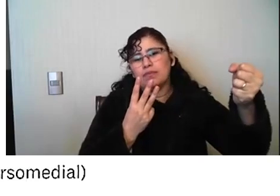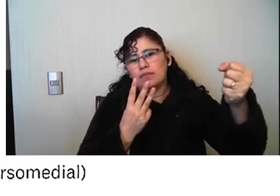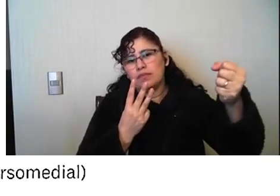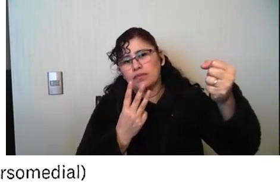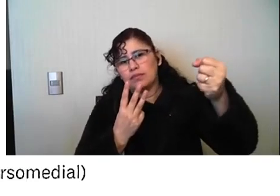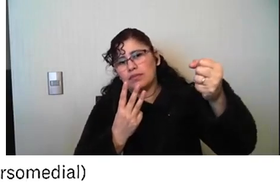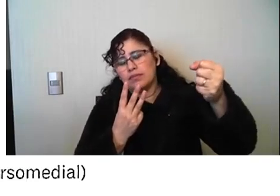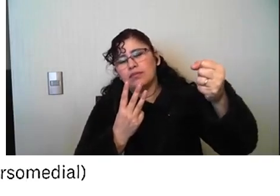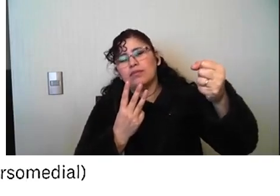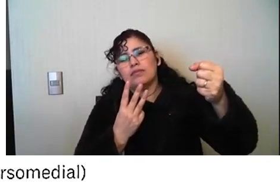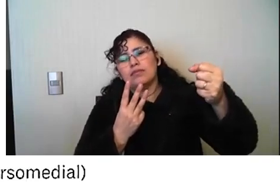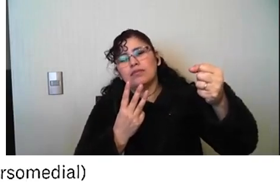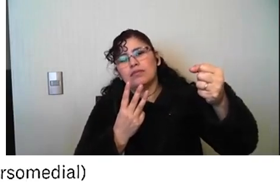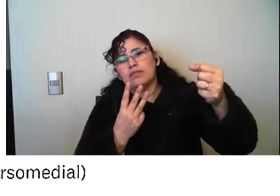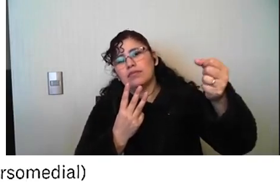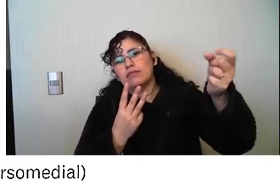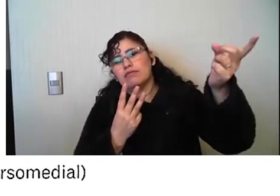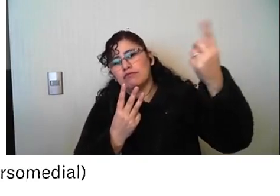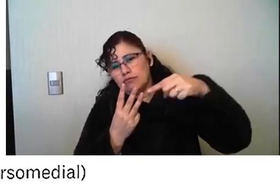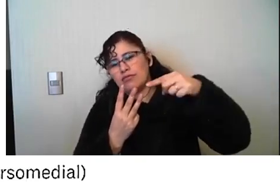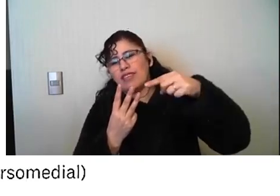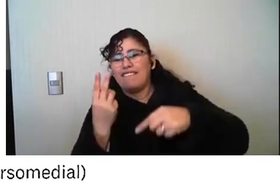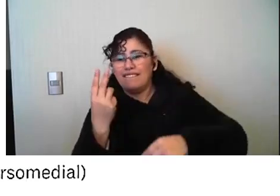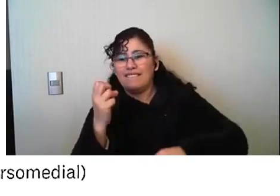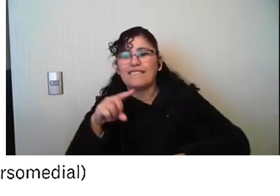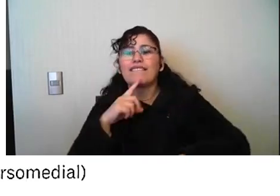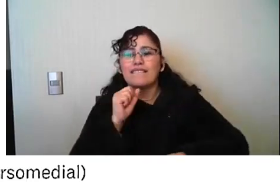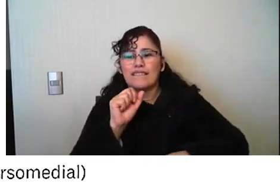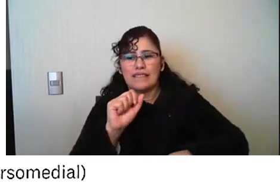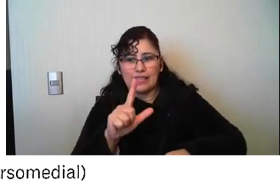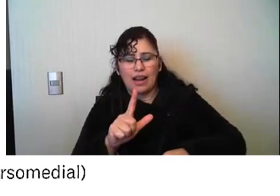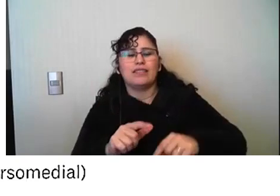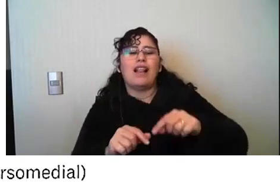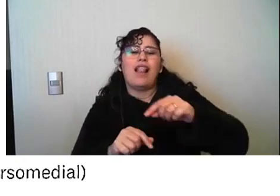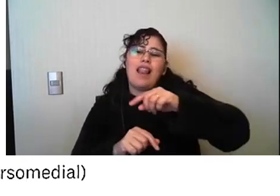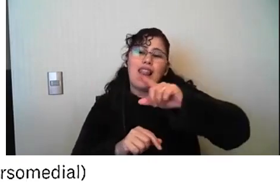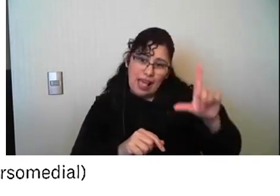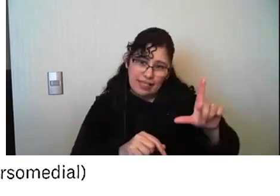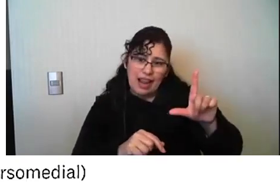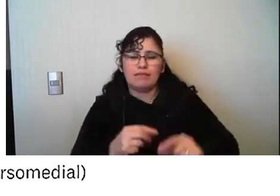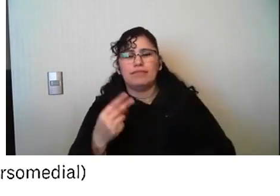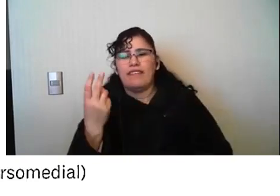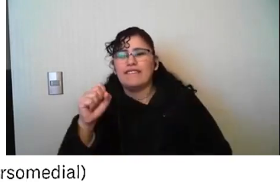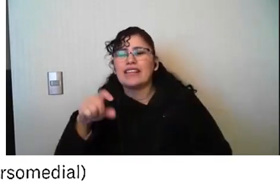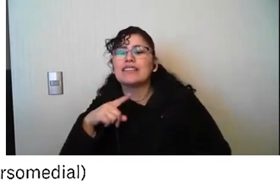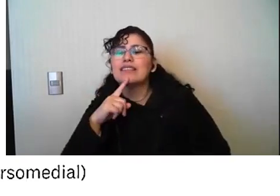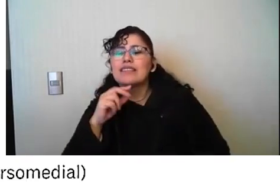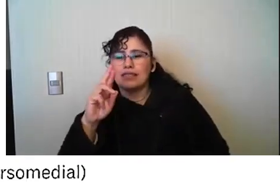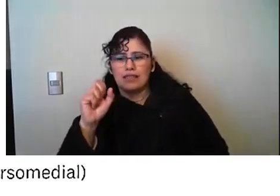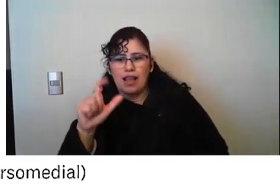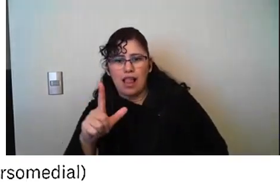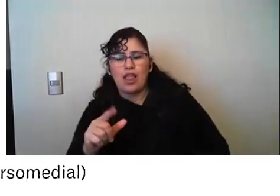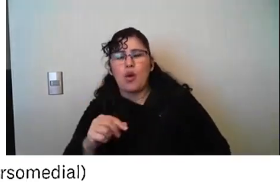ventral anterior, una ventral lateral y una ventral posterior,